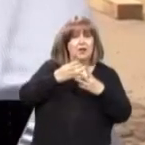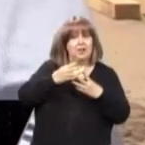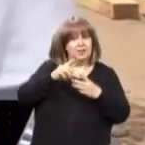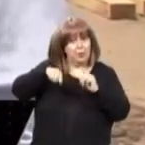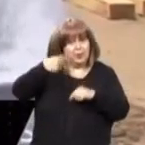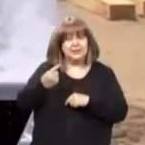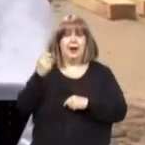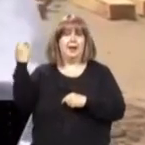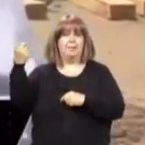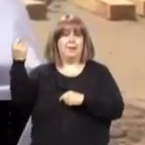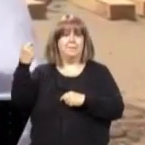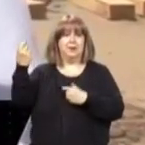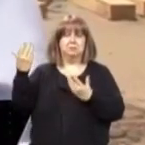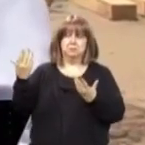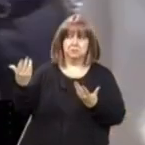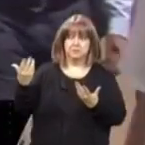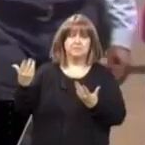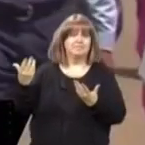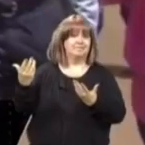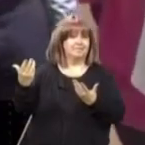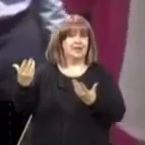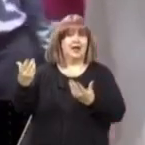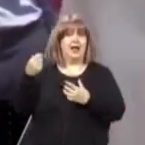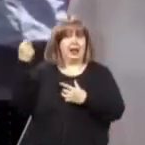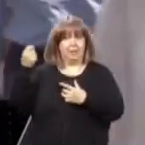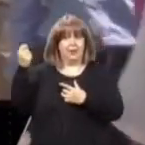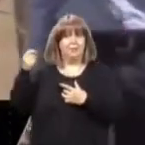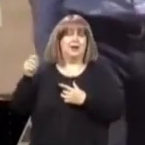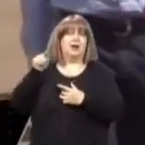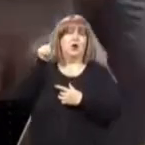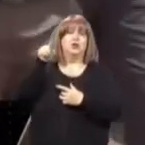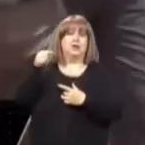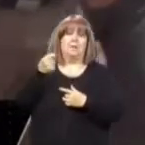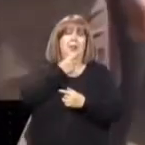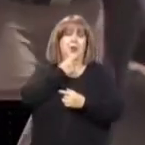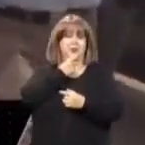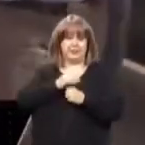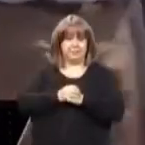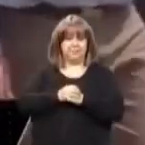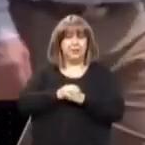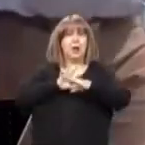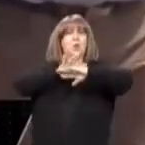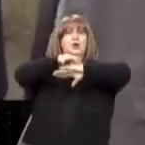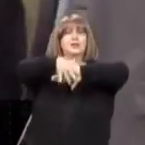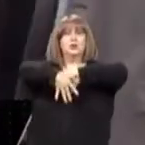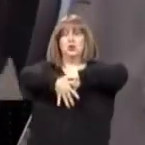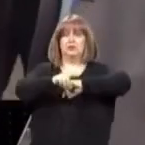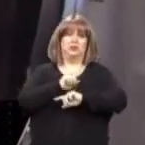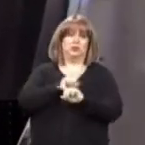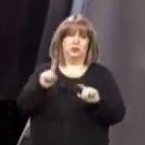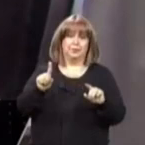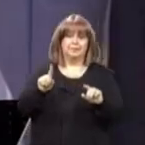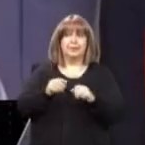a favor de ellos, de su planteo, que terminó convenciendo a las otras provincias en oponerse al estado actual de Portezuelo del Viento.